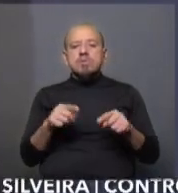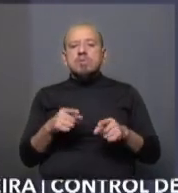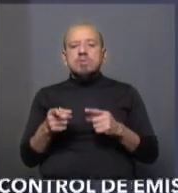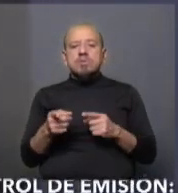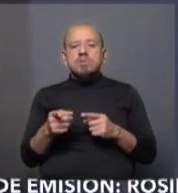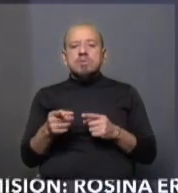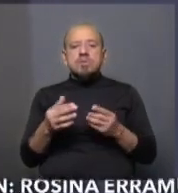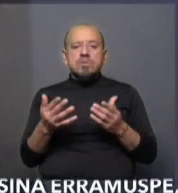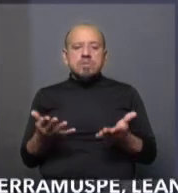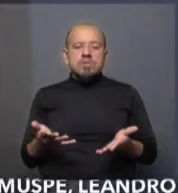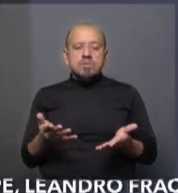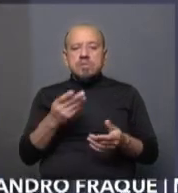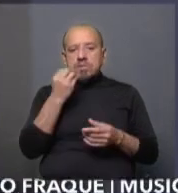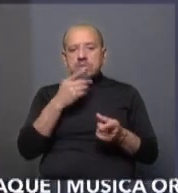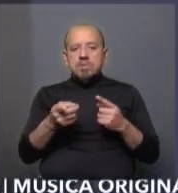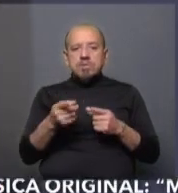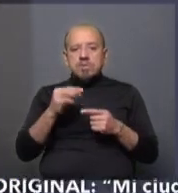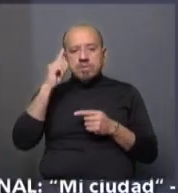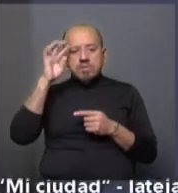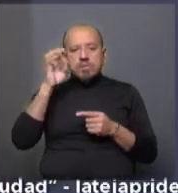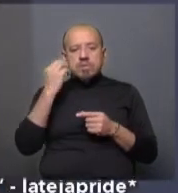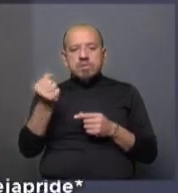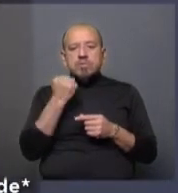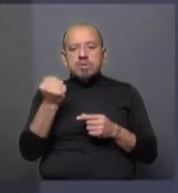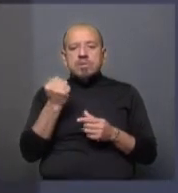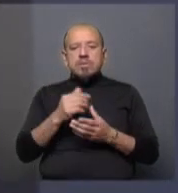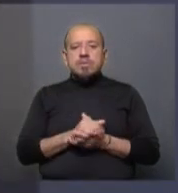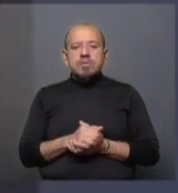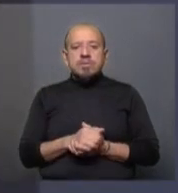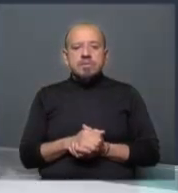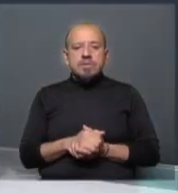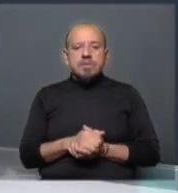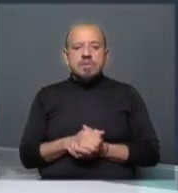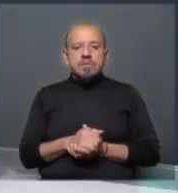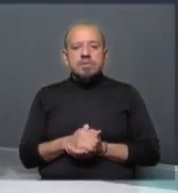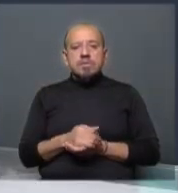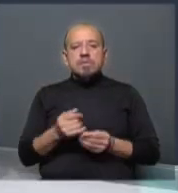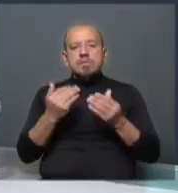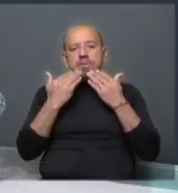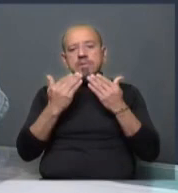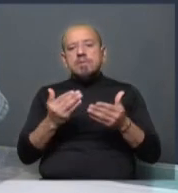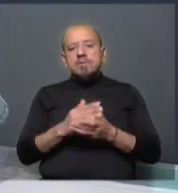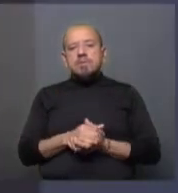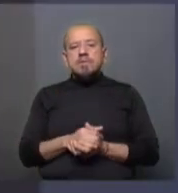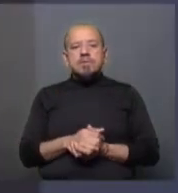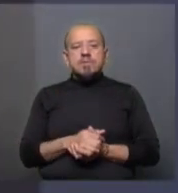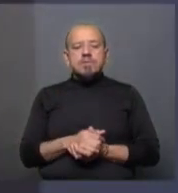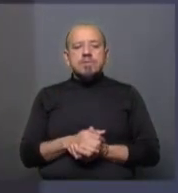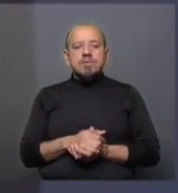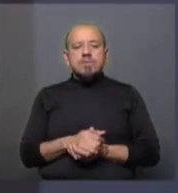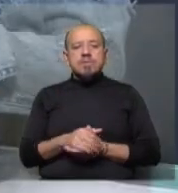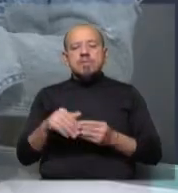y está bueno A veces tenerlo presente para recordarlo lo importante que son excelente Nico Bueno muchísimas gracias graas Ed por la invitación